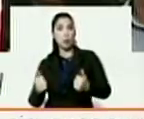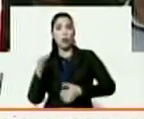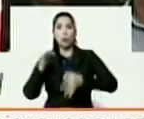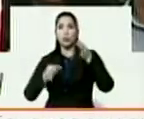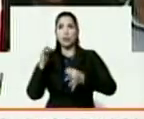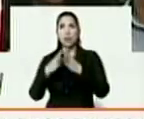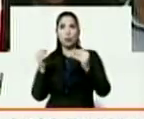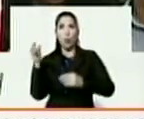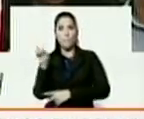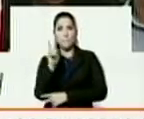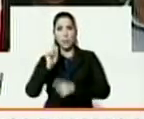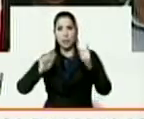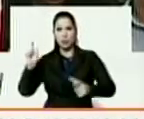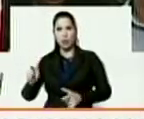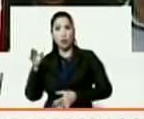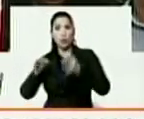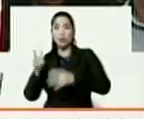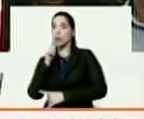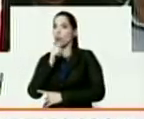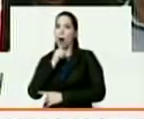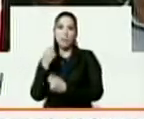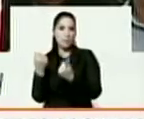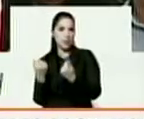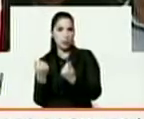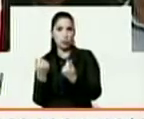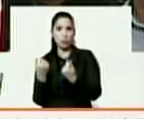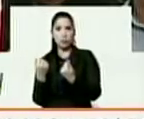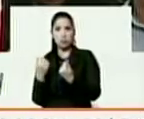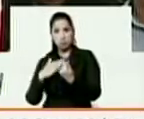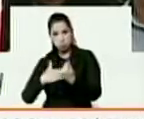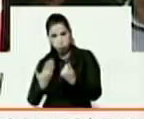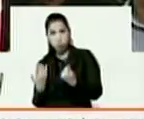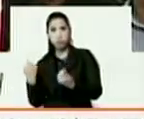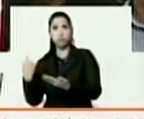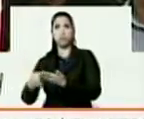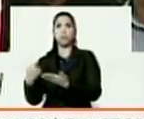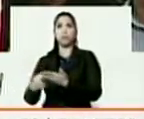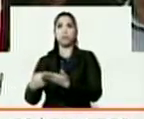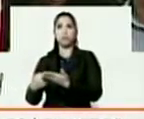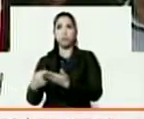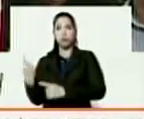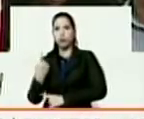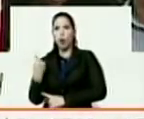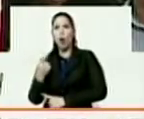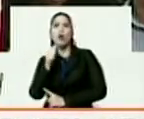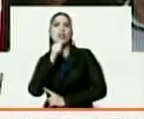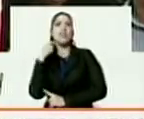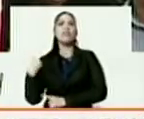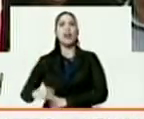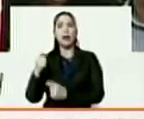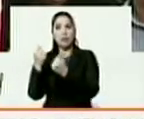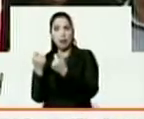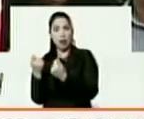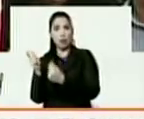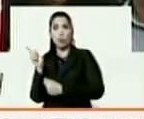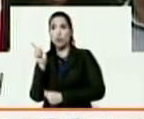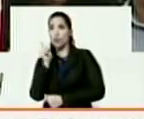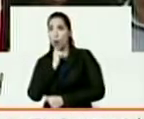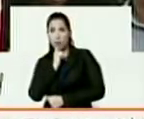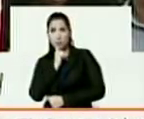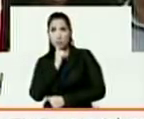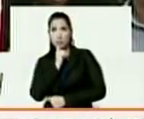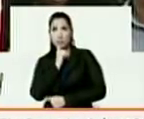que la justicia no tenga precio y que pueda pueda pagarlos o lo que tenga dinero que no haya